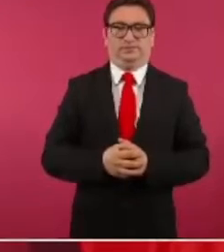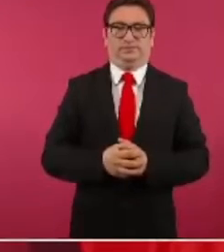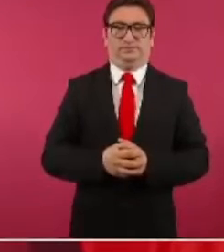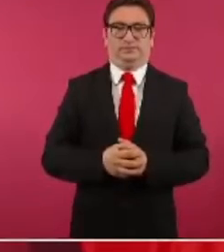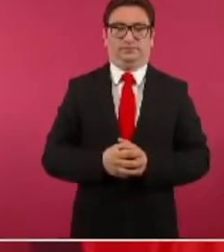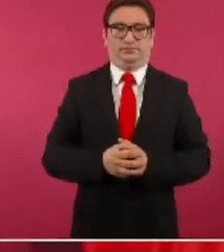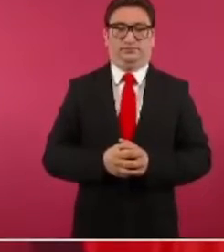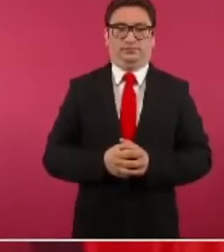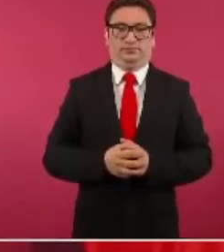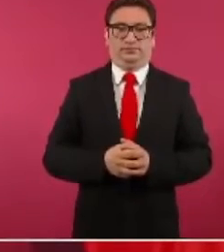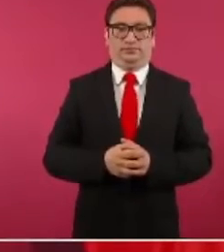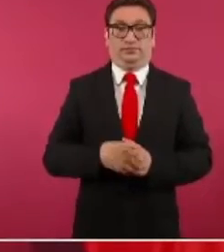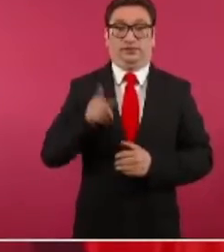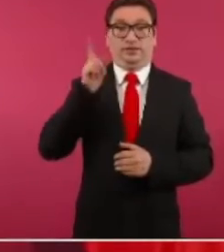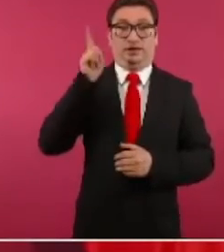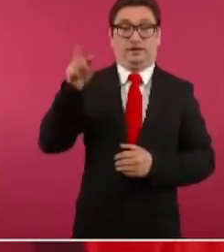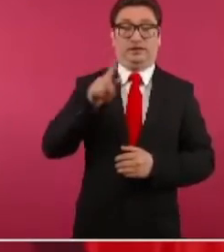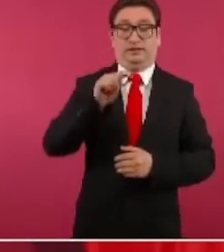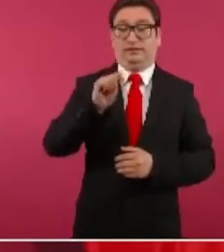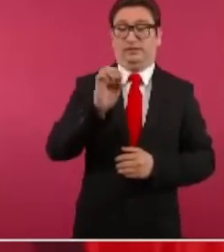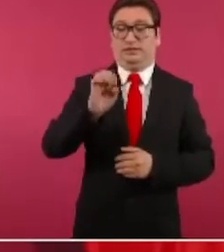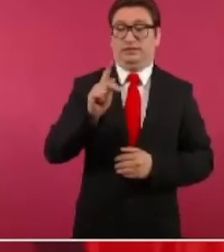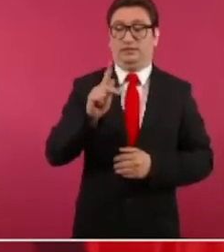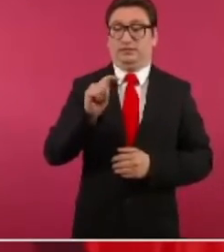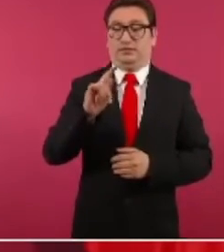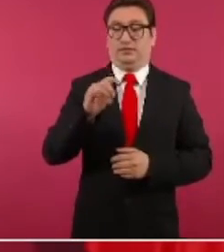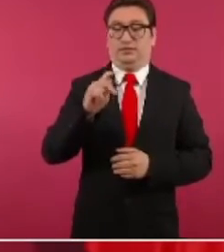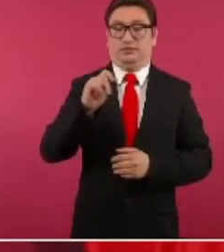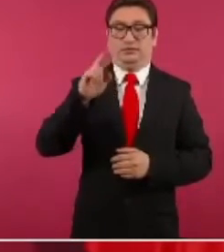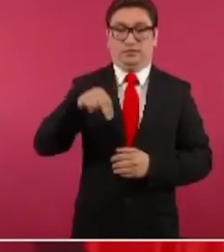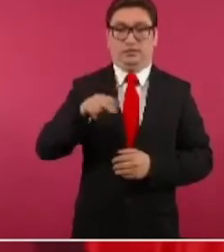recibimos en Tepetitán y en todos los pueblos